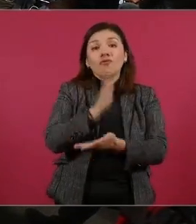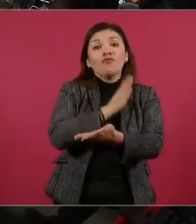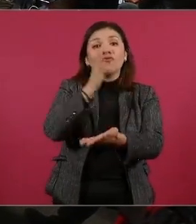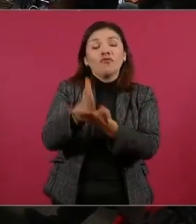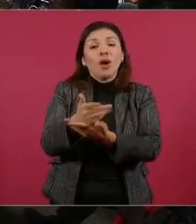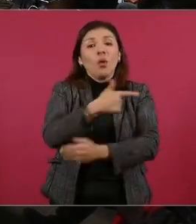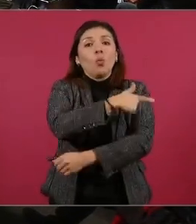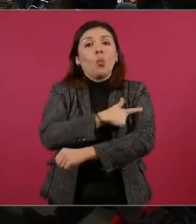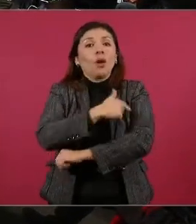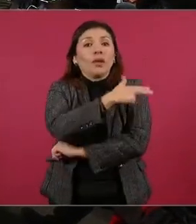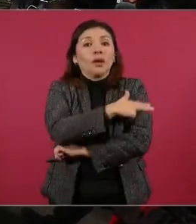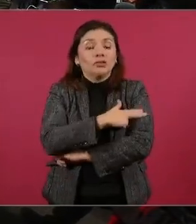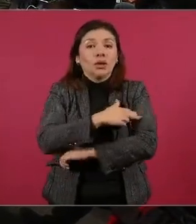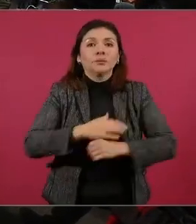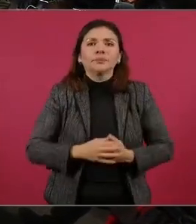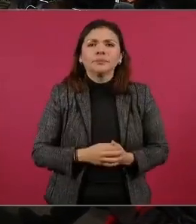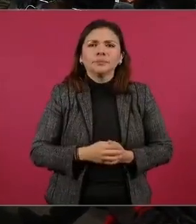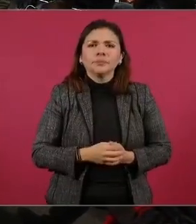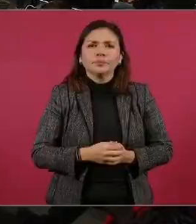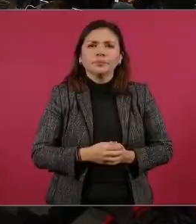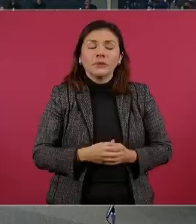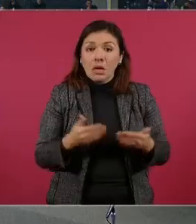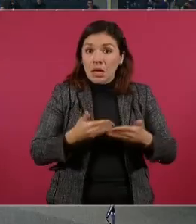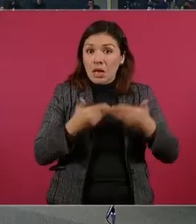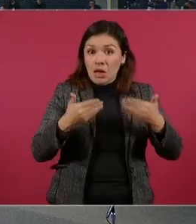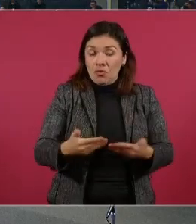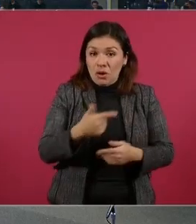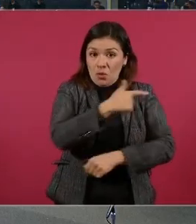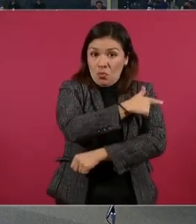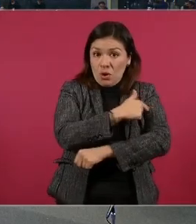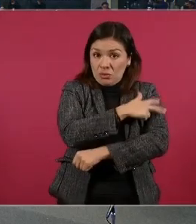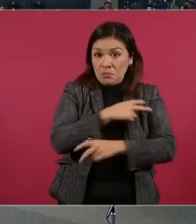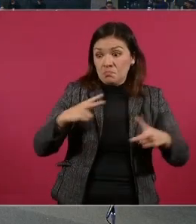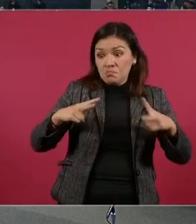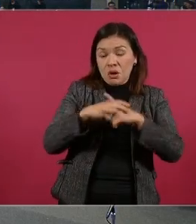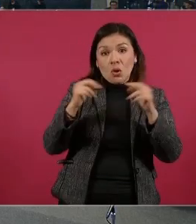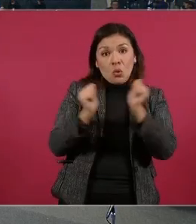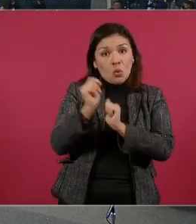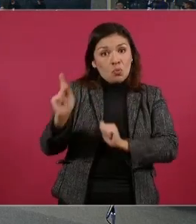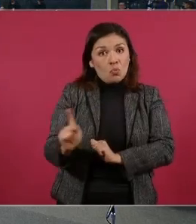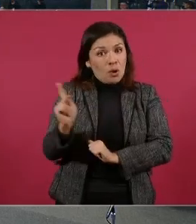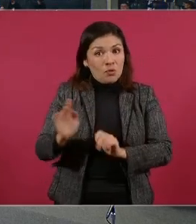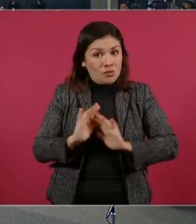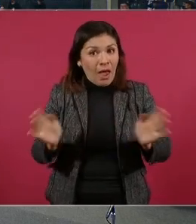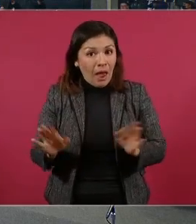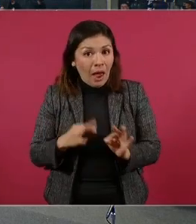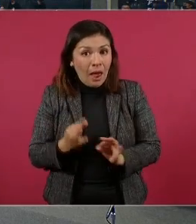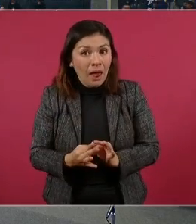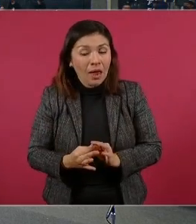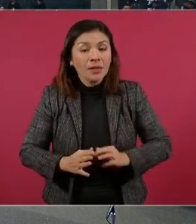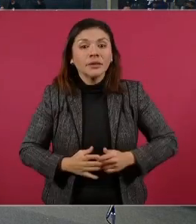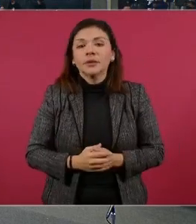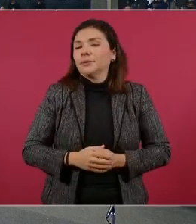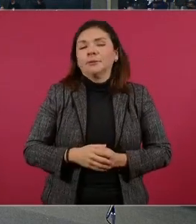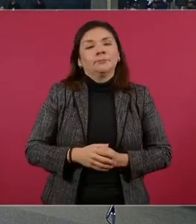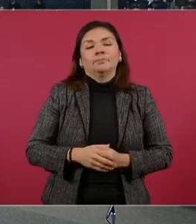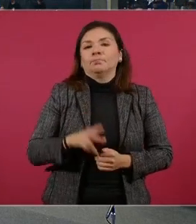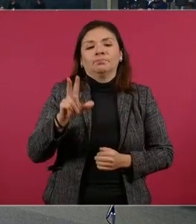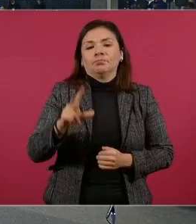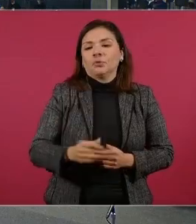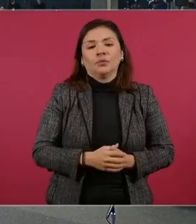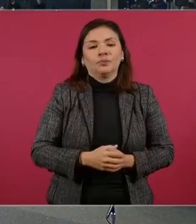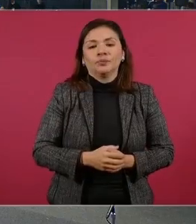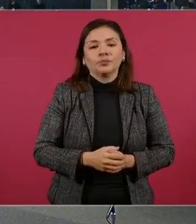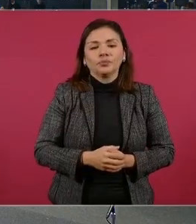nacional ya no se pelean con el pueblo no no hay este sigue